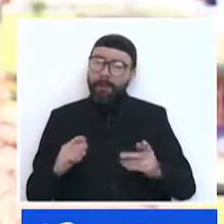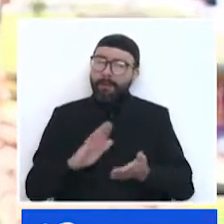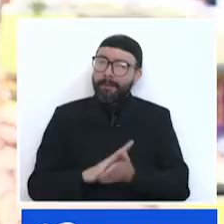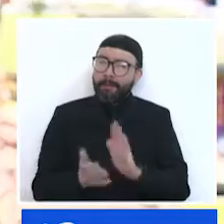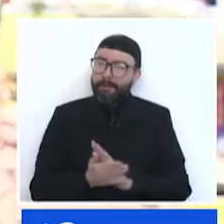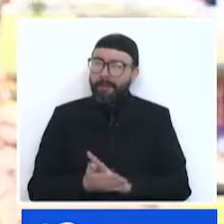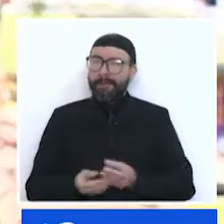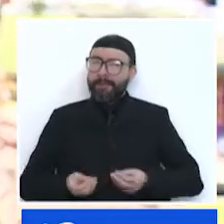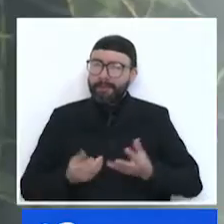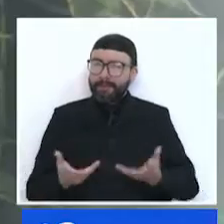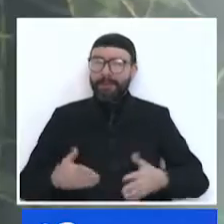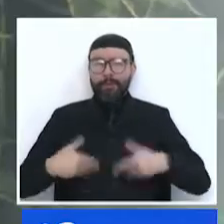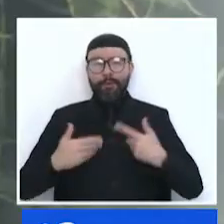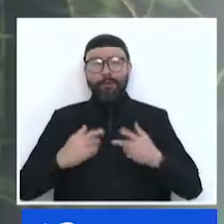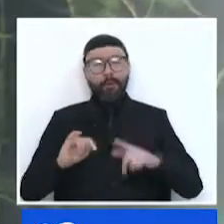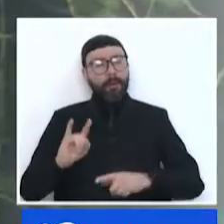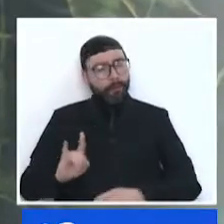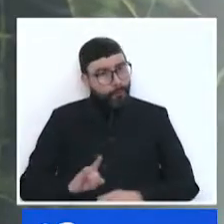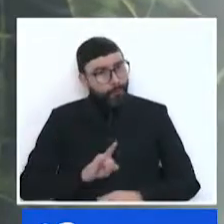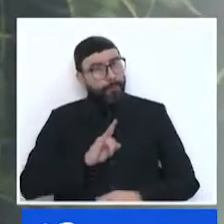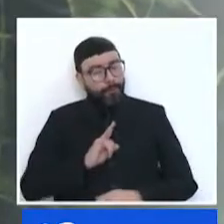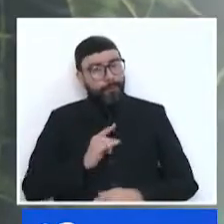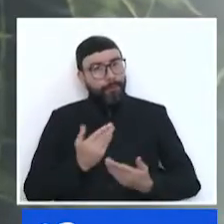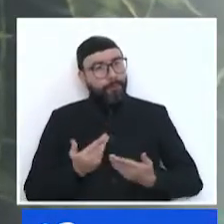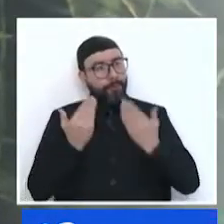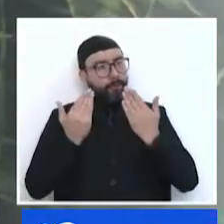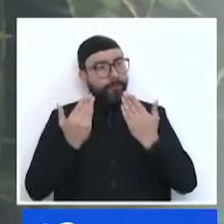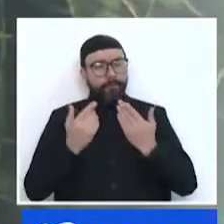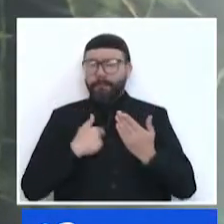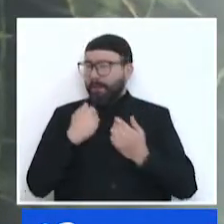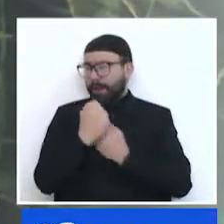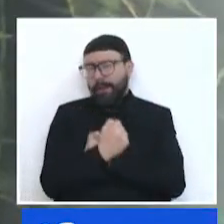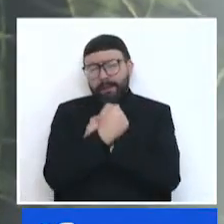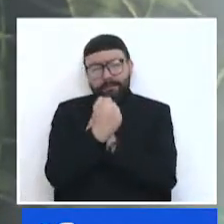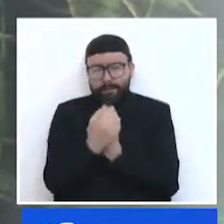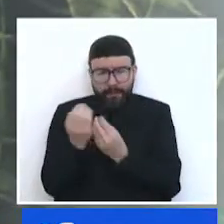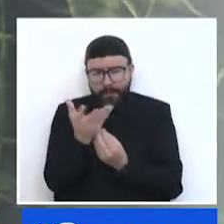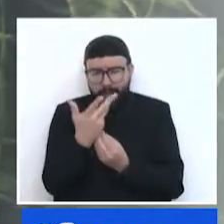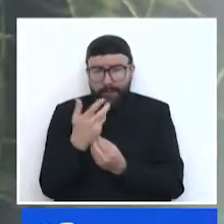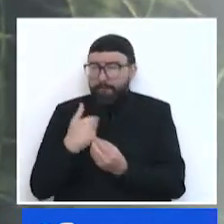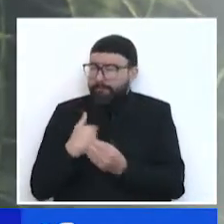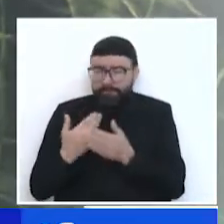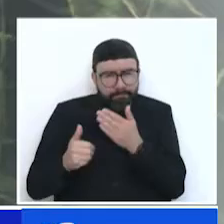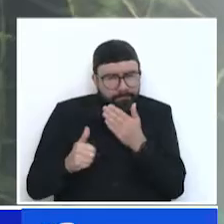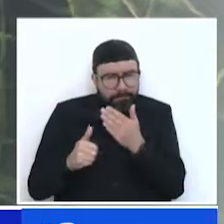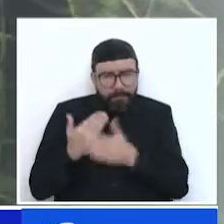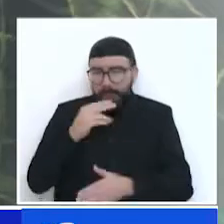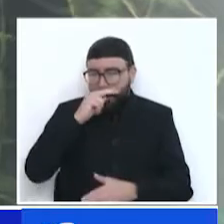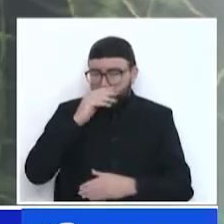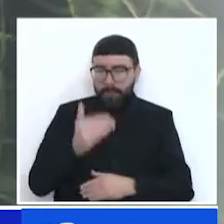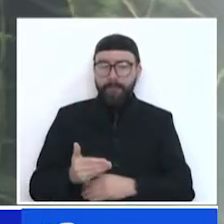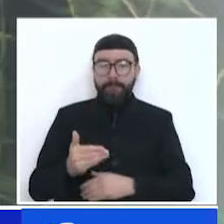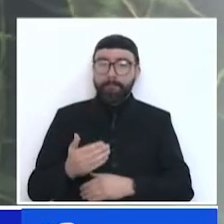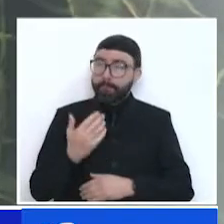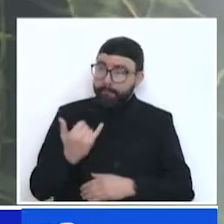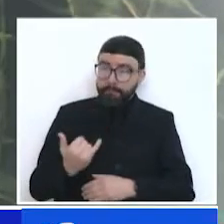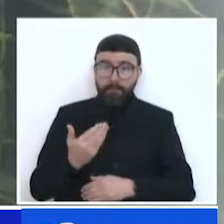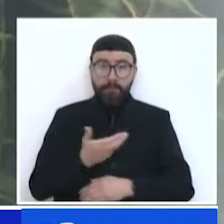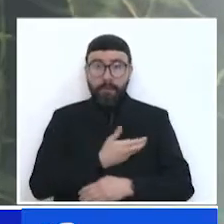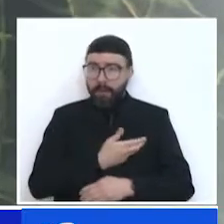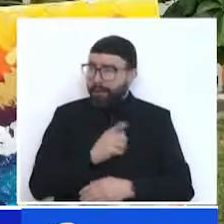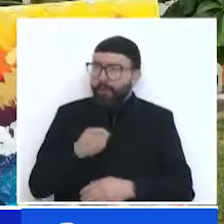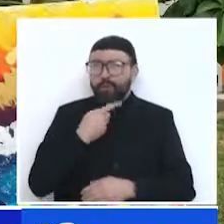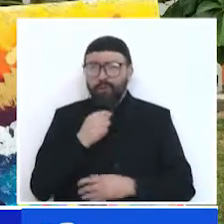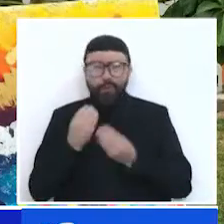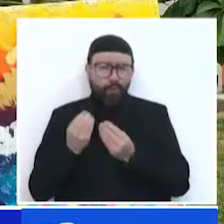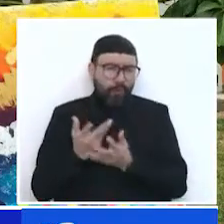e inspiración. Mi amor por el arte inició desde muy pequeña. Mi mamá siempre fue una mujer muy manual, que